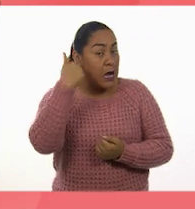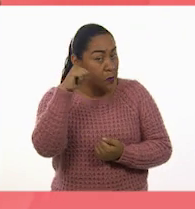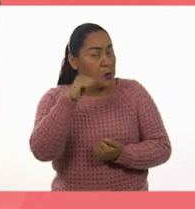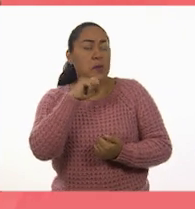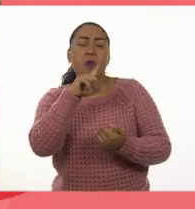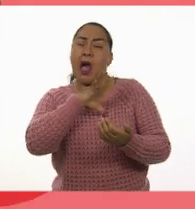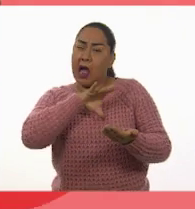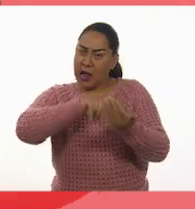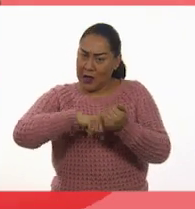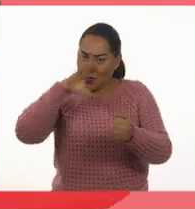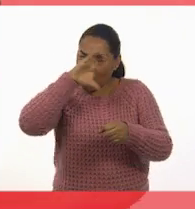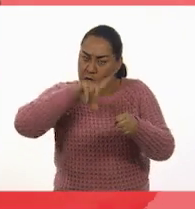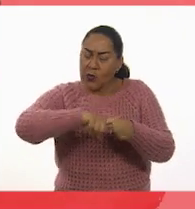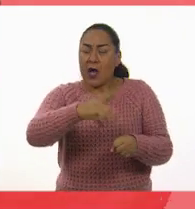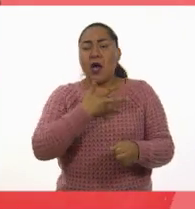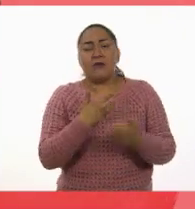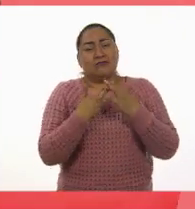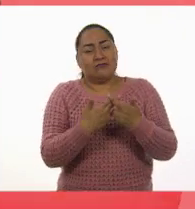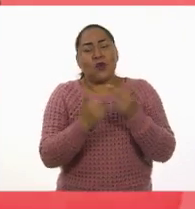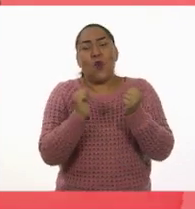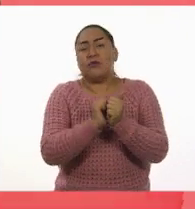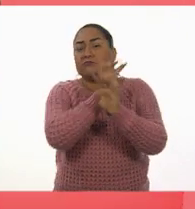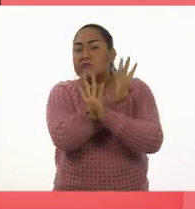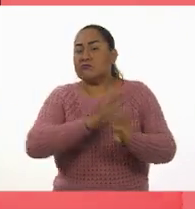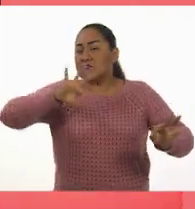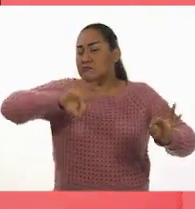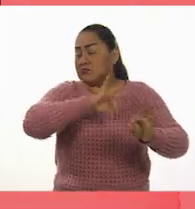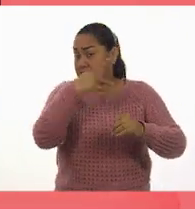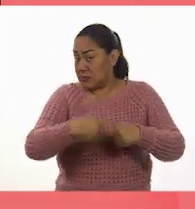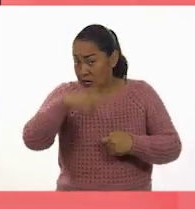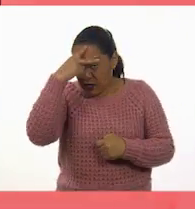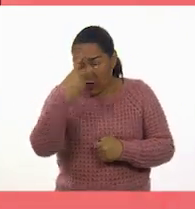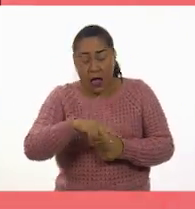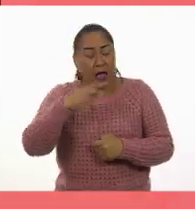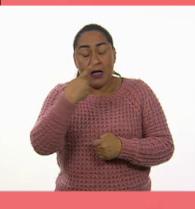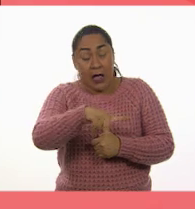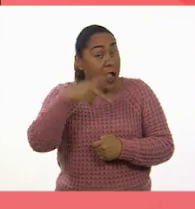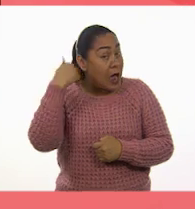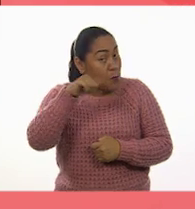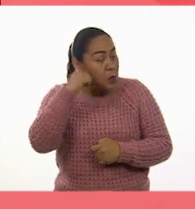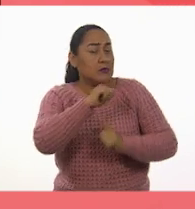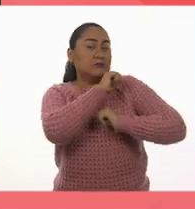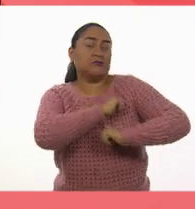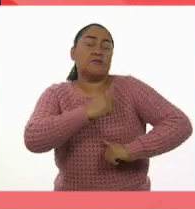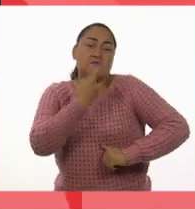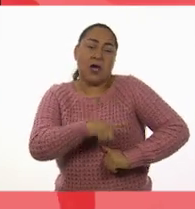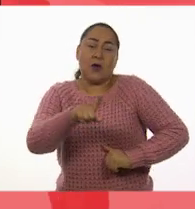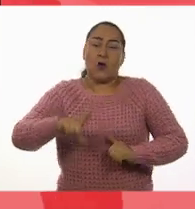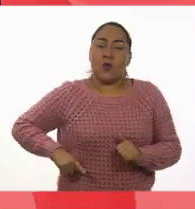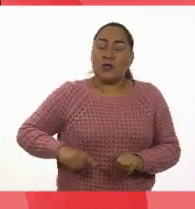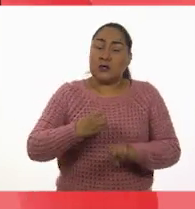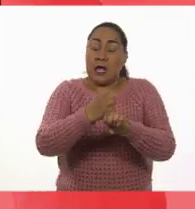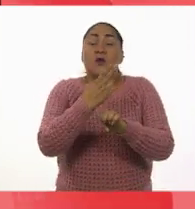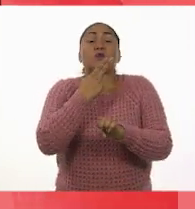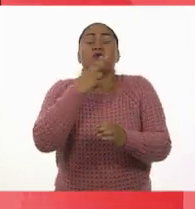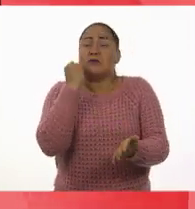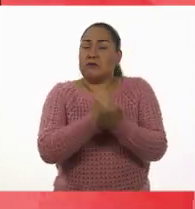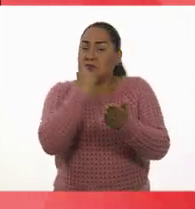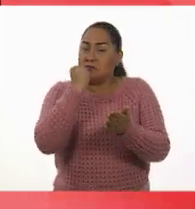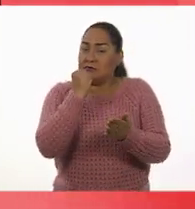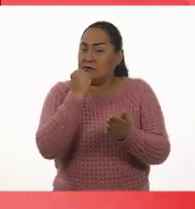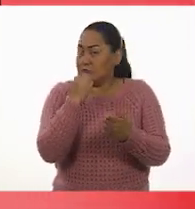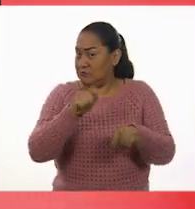es cultura, pues cuenta con la Orquesta Filarmónica de Acapulco, que fue declarada por el gobierno del estado como Patrimonio